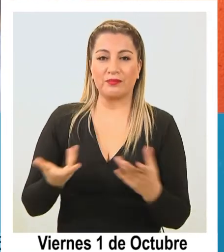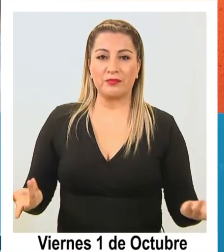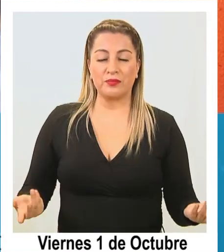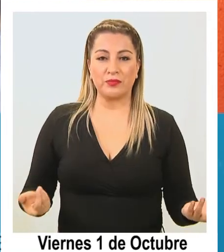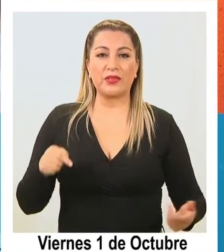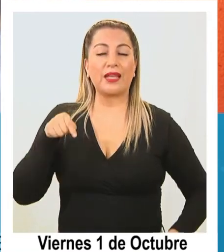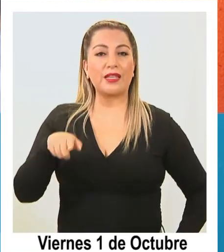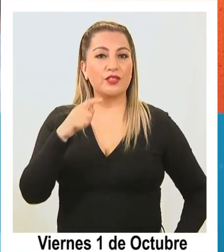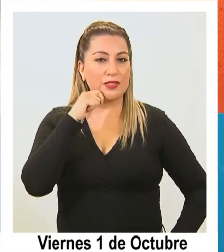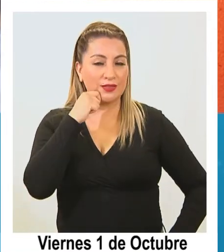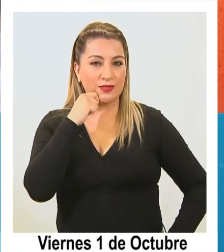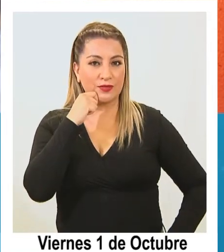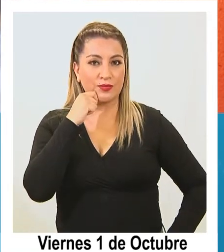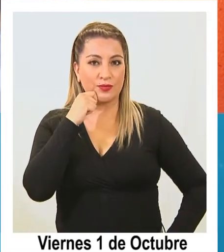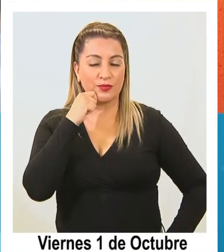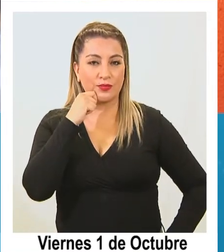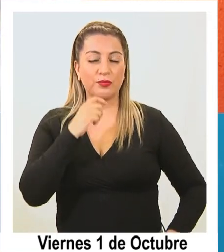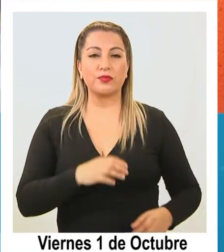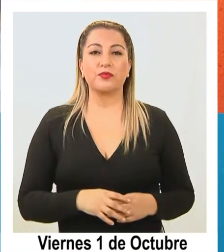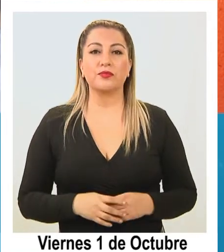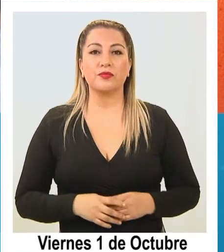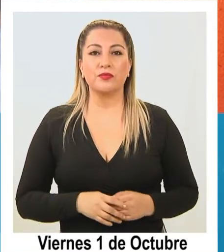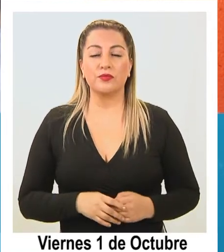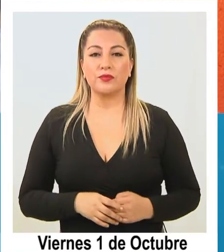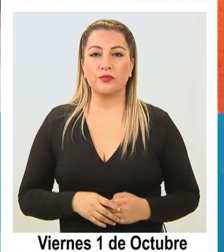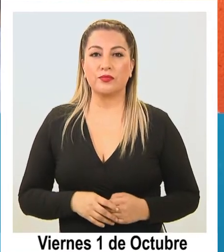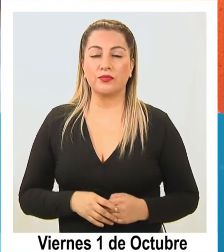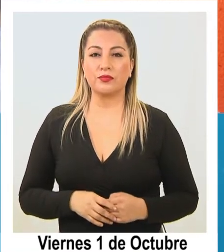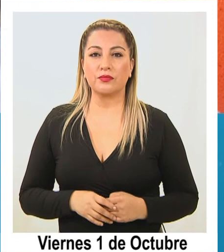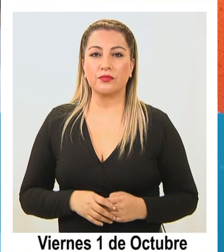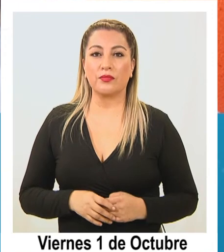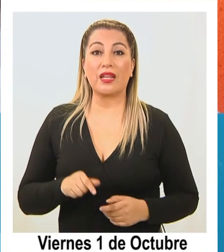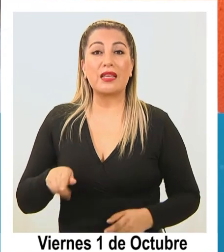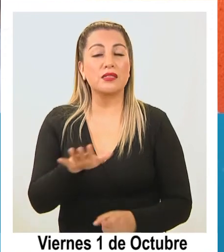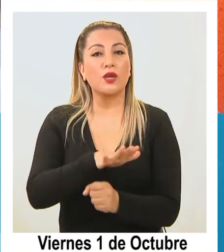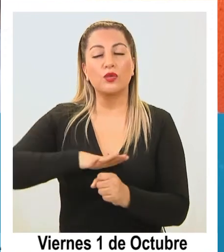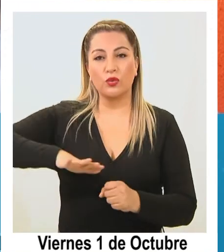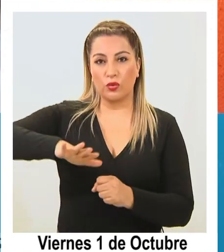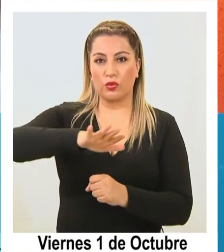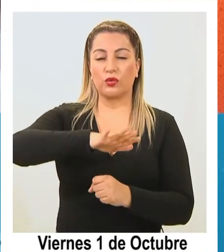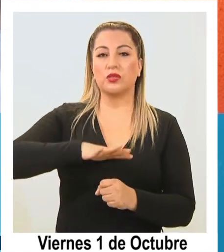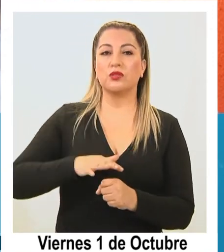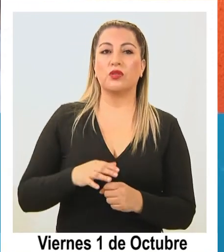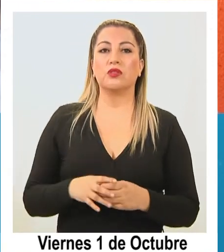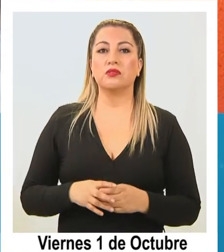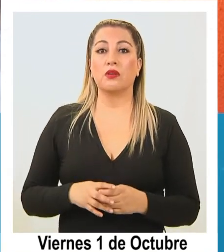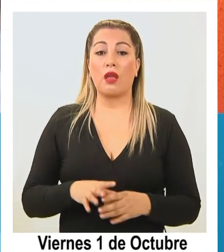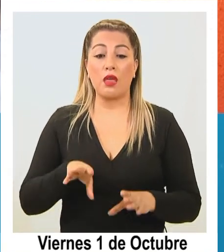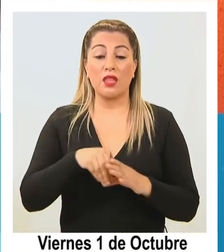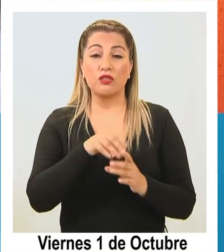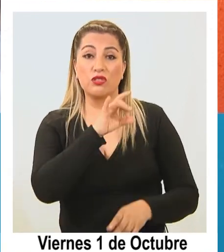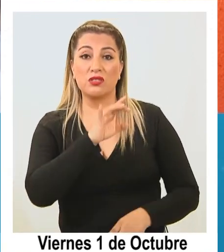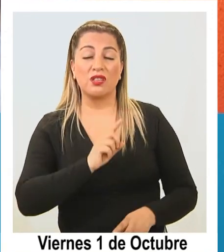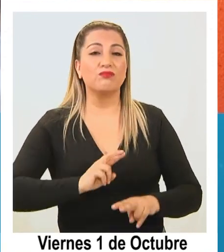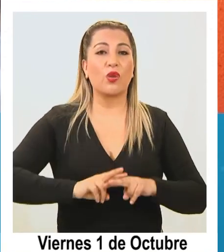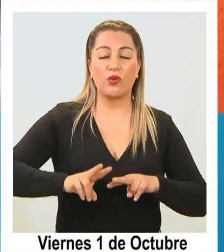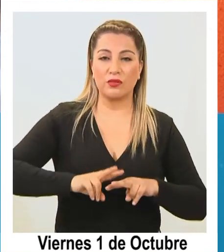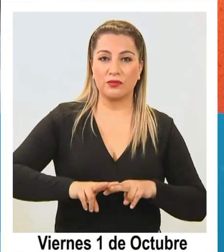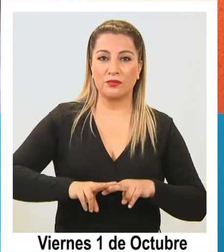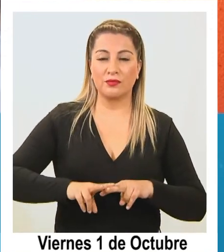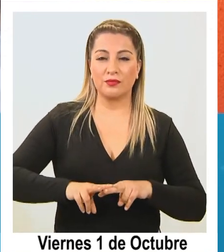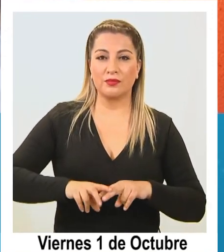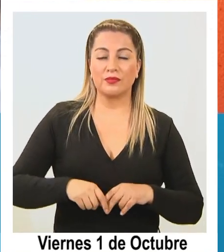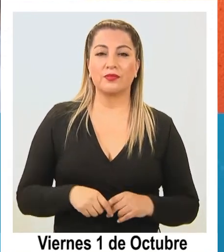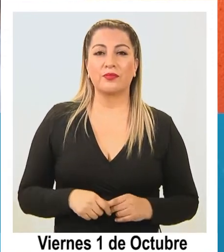este lo insisto, ¿no es cierto?, que esta es una situación que nos ha generado nuestro país, que corresponde